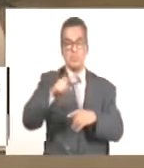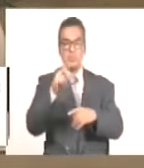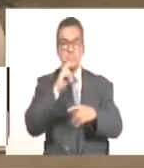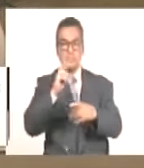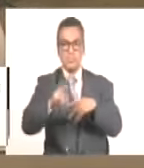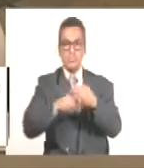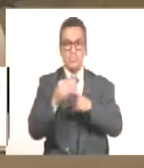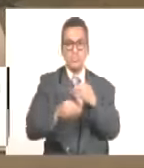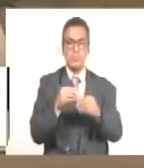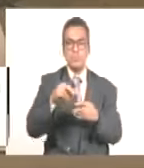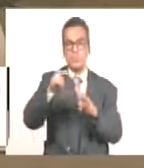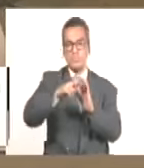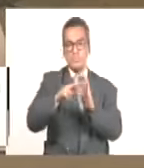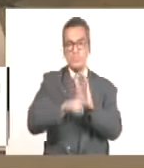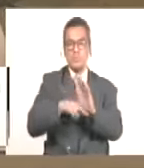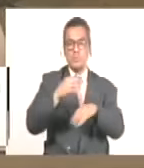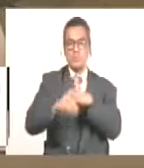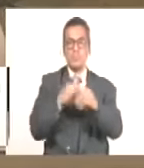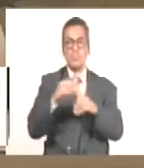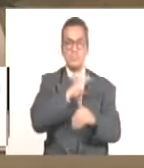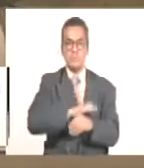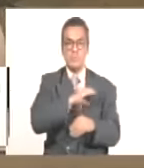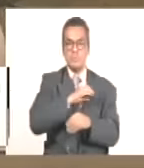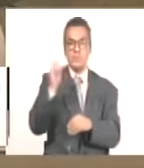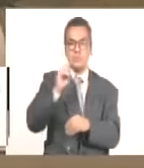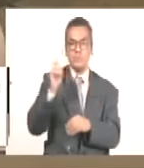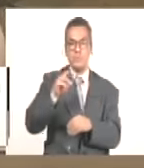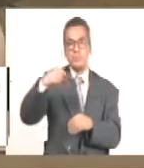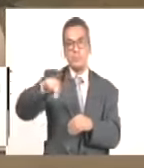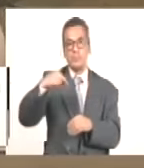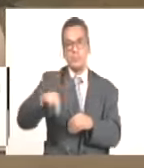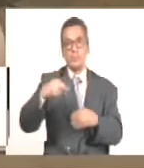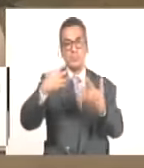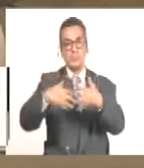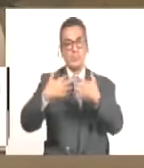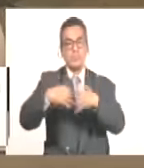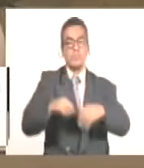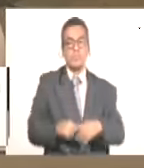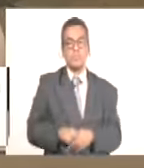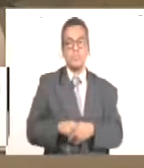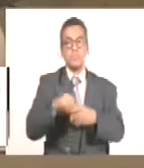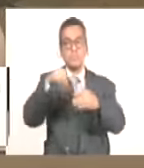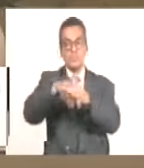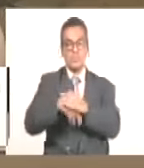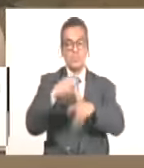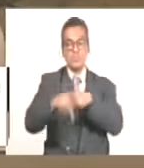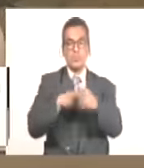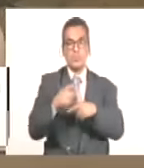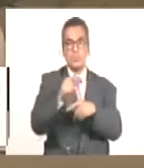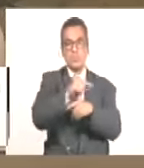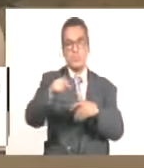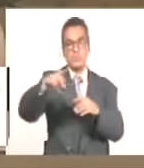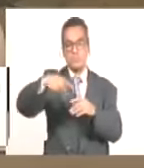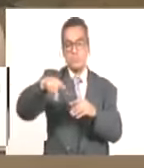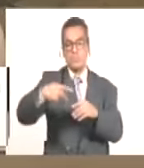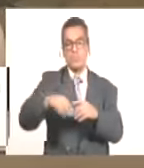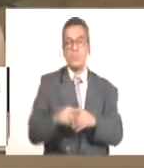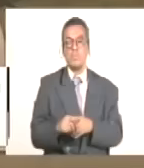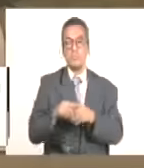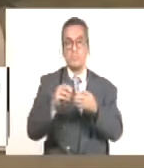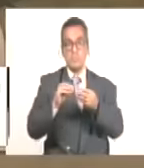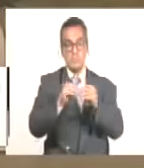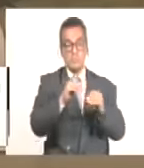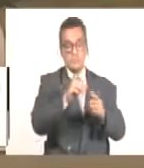el cumplimiento de las normas dictadas por la Comisión Venezolana de Normas Industriales y el Fondo de Desarrollo para la Normalización,